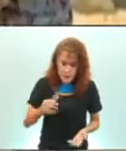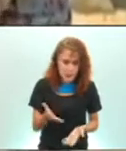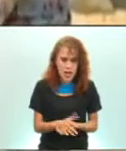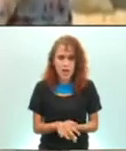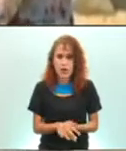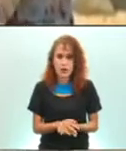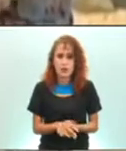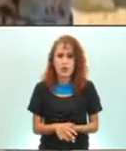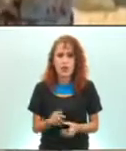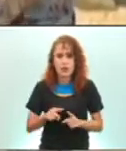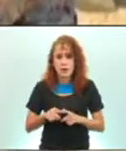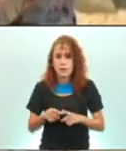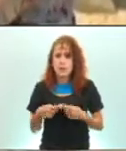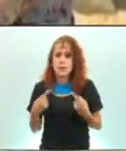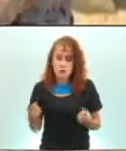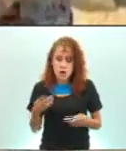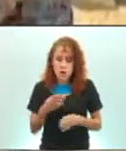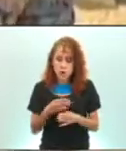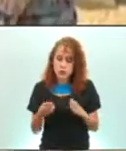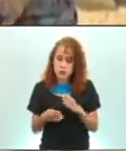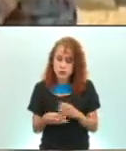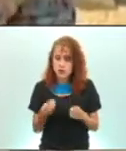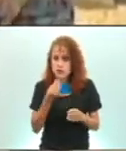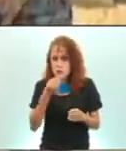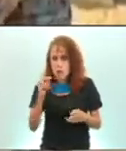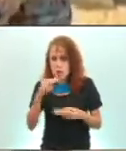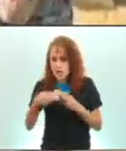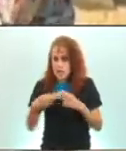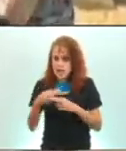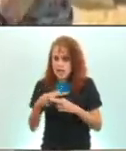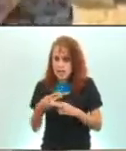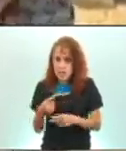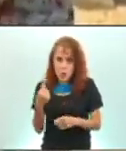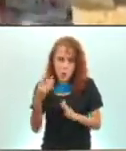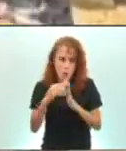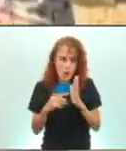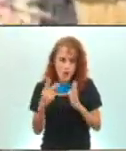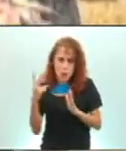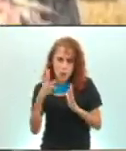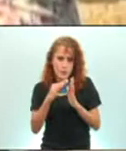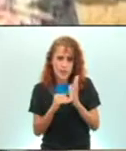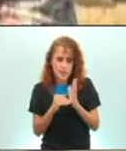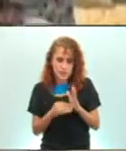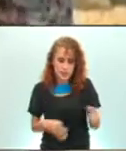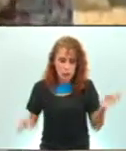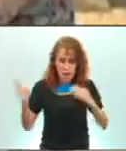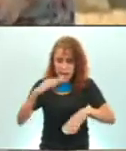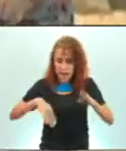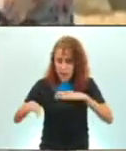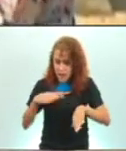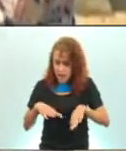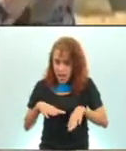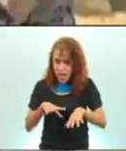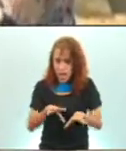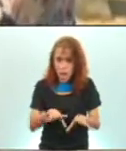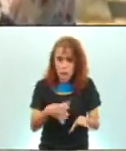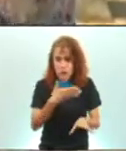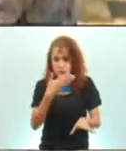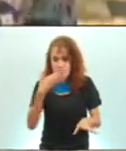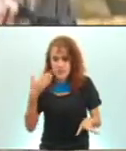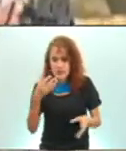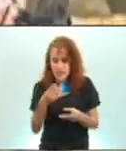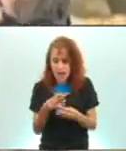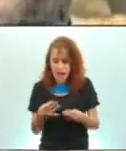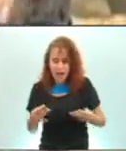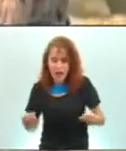que nos estamos ocasionando nosotros mismos, porque la construcción se podrá hacer en 1 mes o en 3 meses o en 4, pero la playa, cuando se pierden los granos de arena,